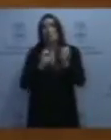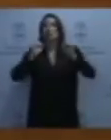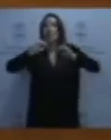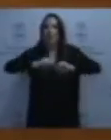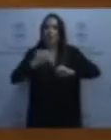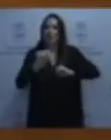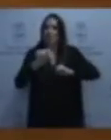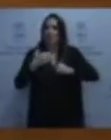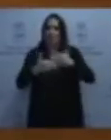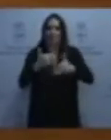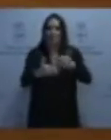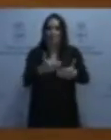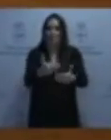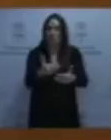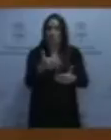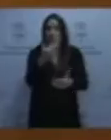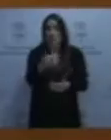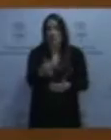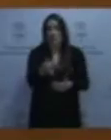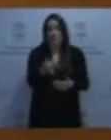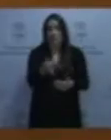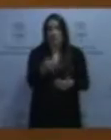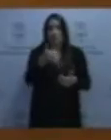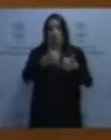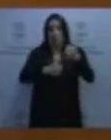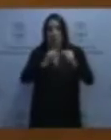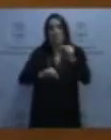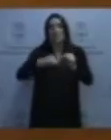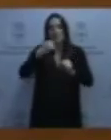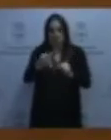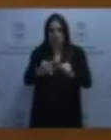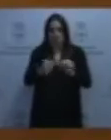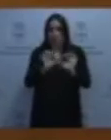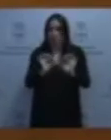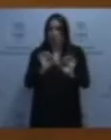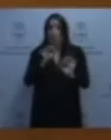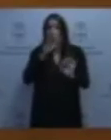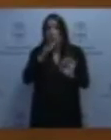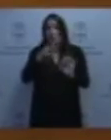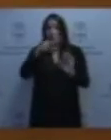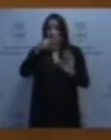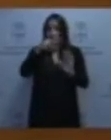de seguido y a continuación de esta OPE, para que esté listo ese reglamento